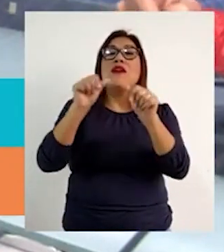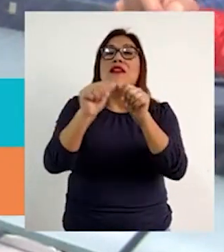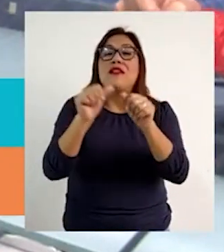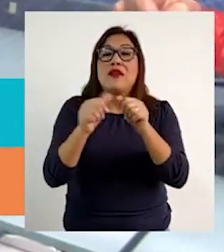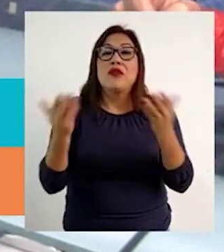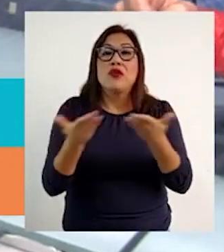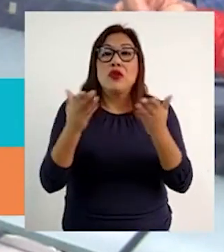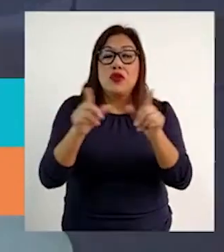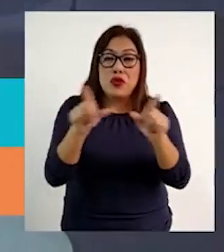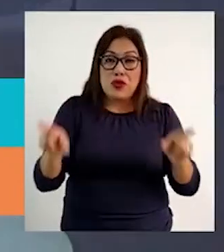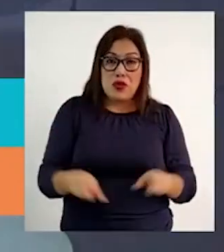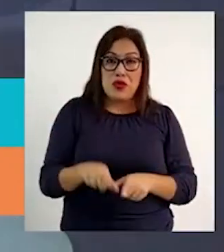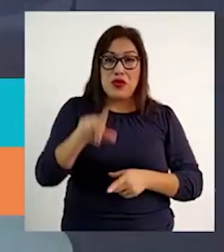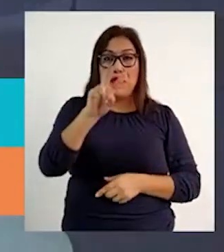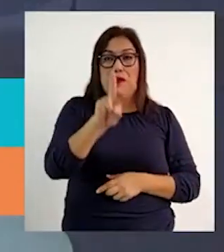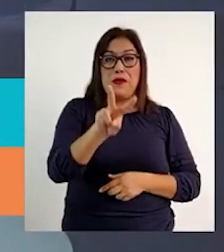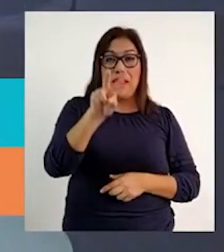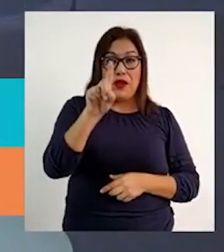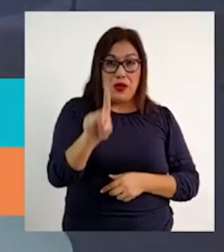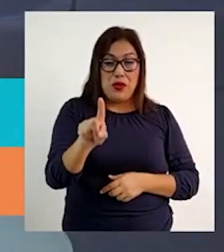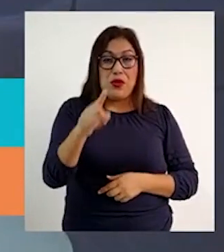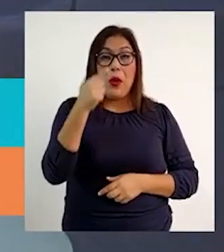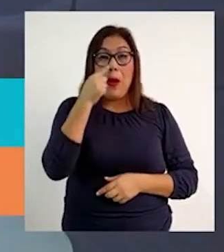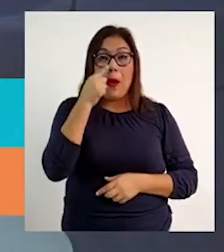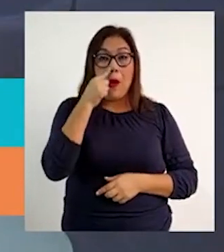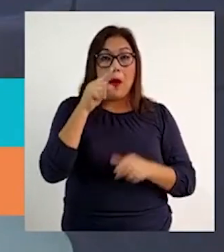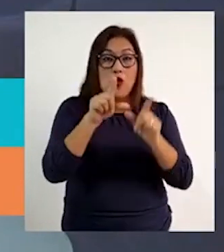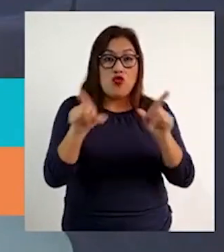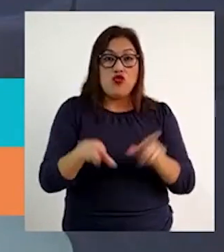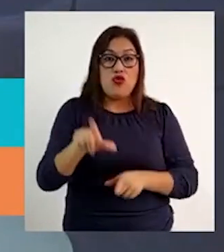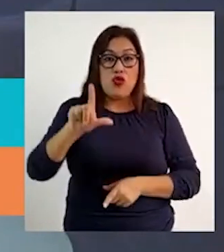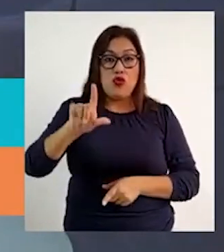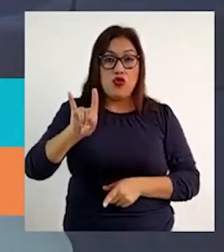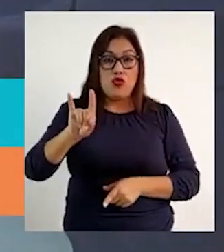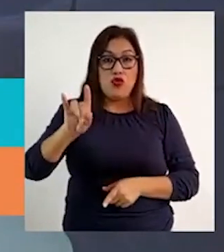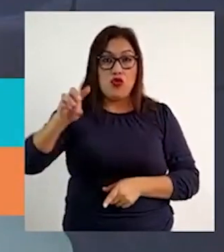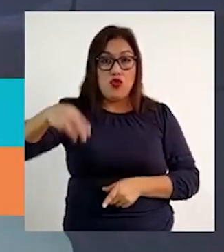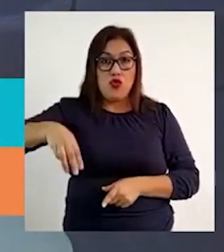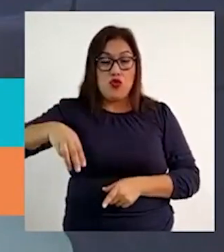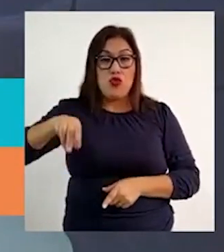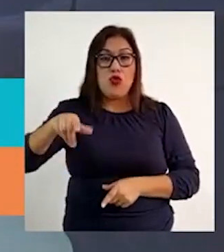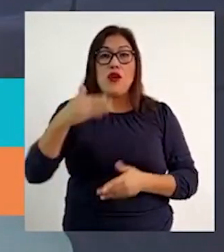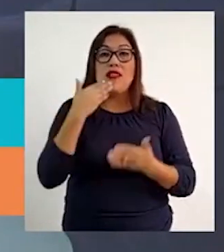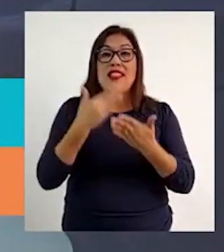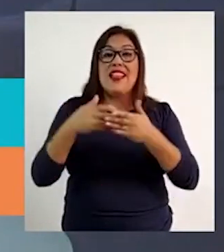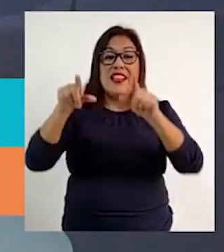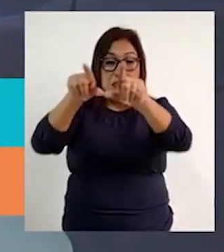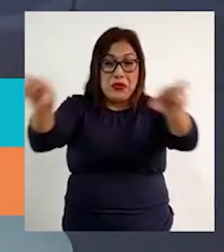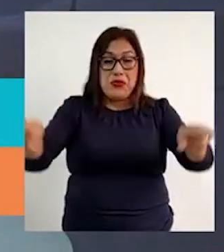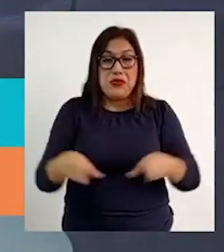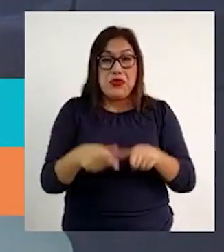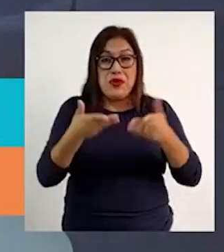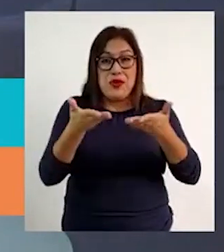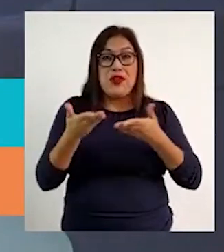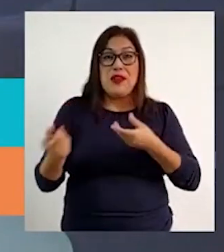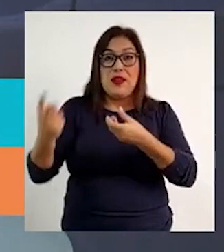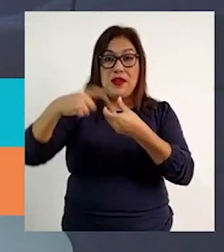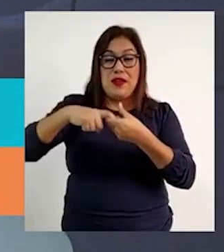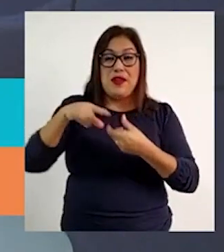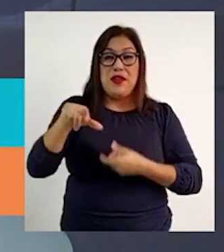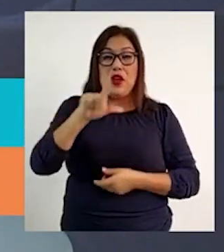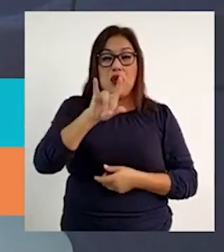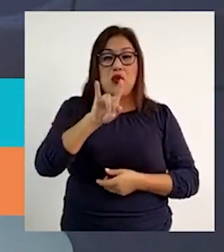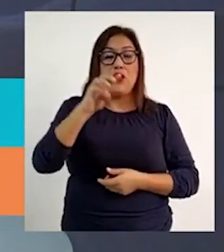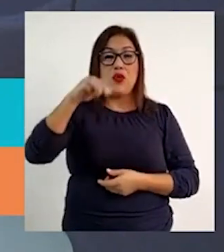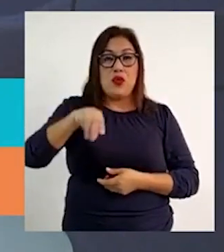va a llevarse a cabo? Es el 21 de junio en el LUM, gracias al auditorio, también está participando el LUM en esto. A